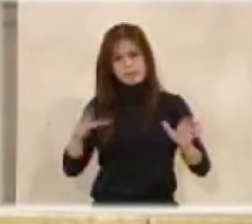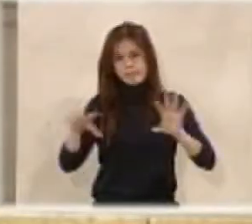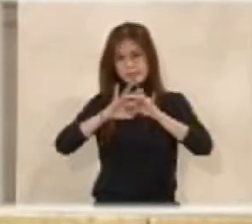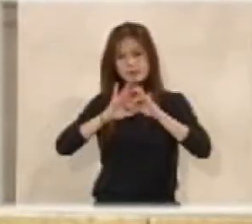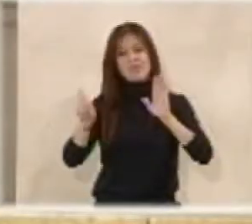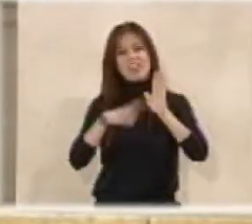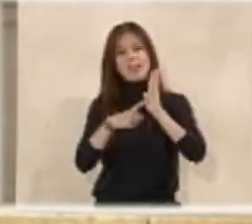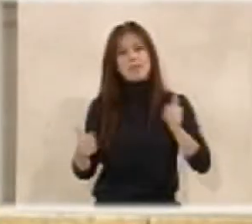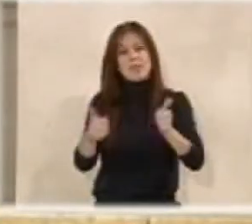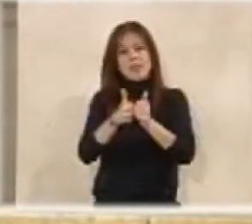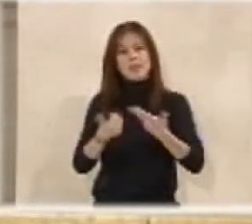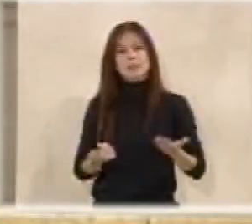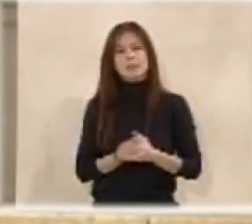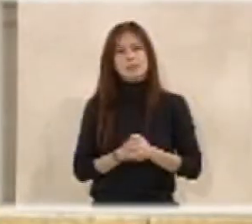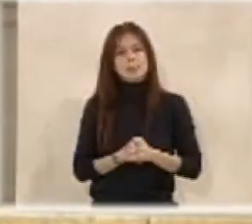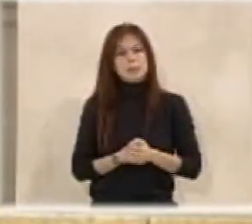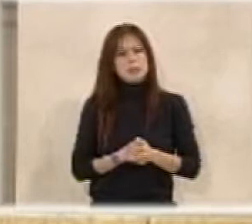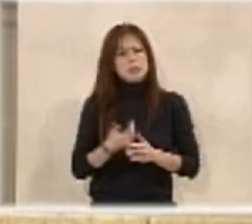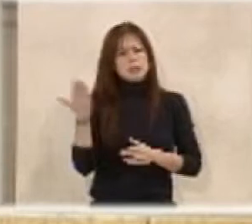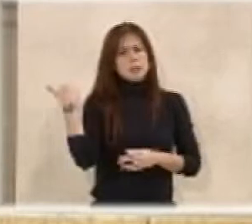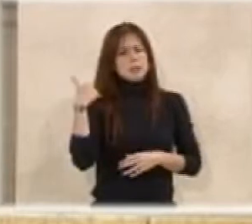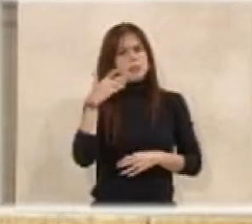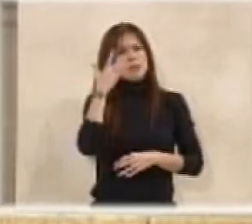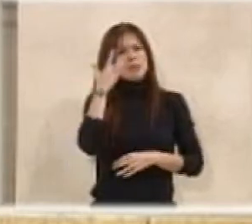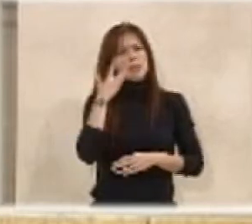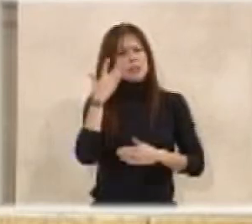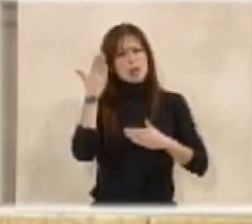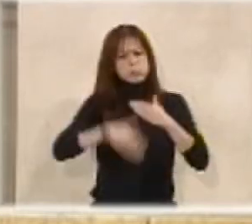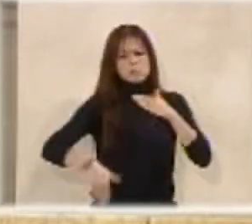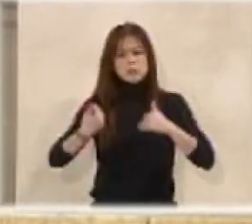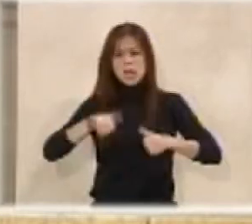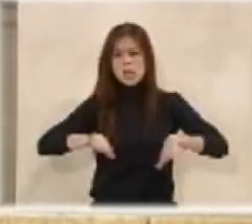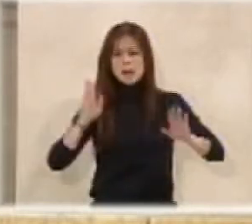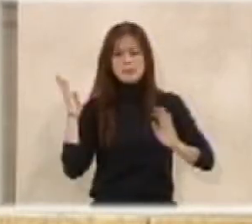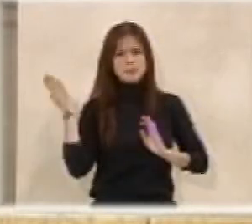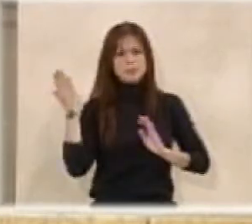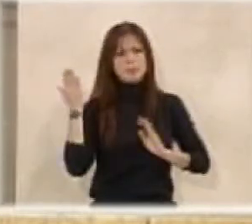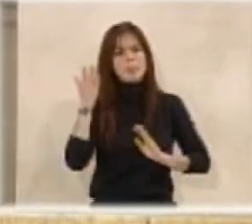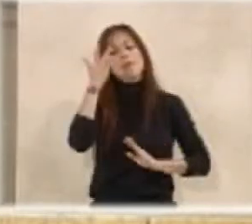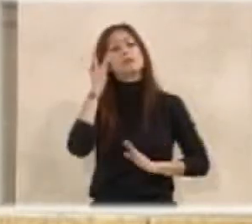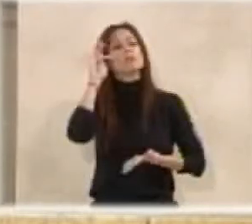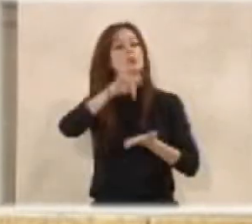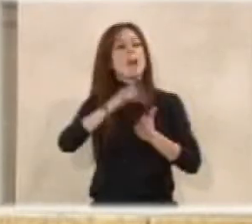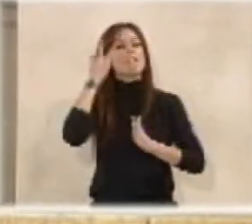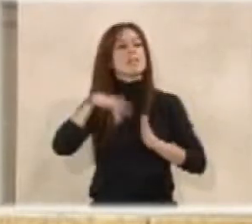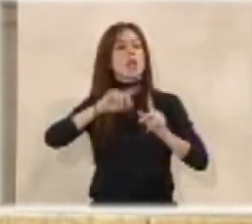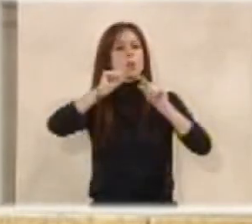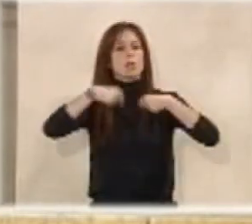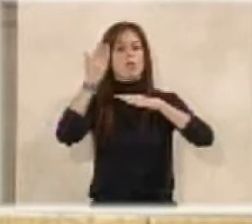y cuando cumplía la fecha, expiraba la fecha del